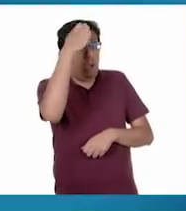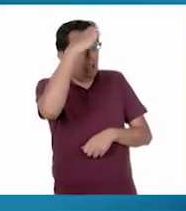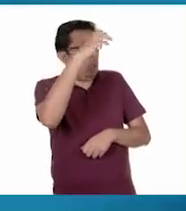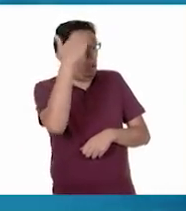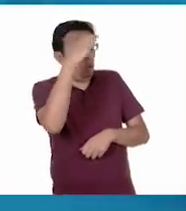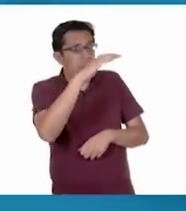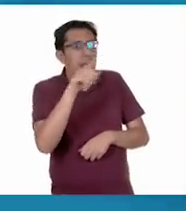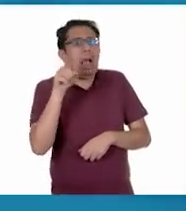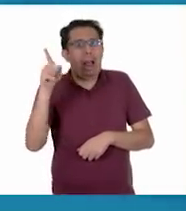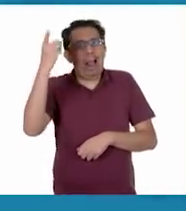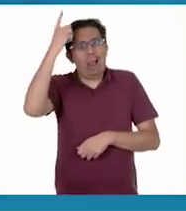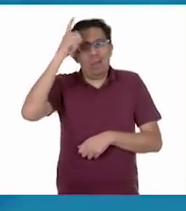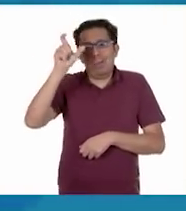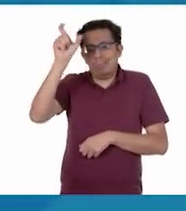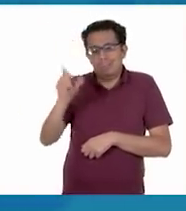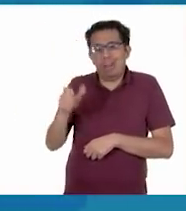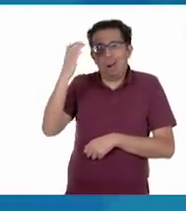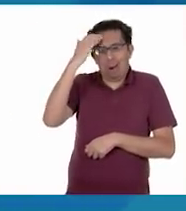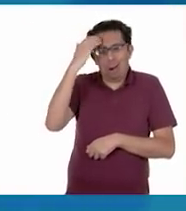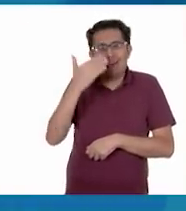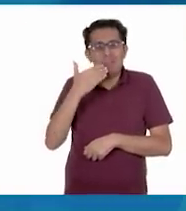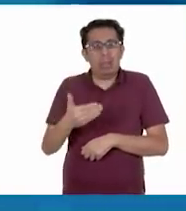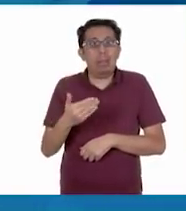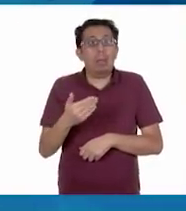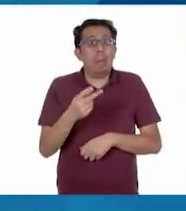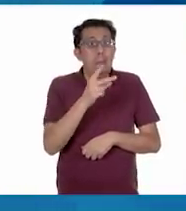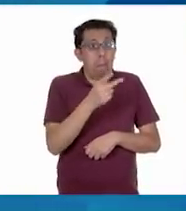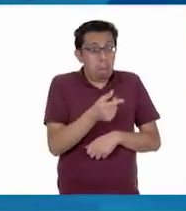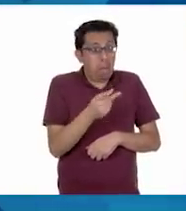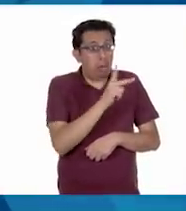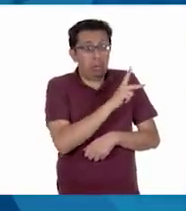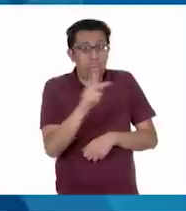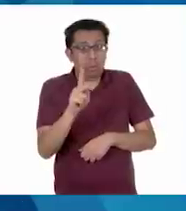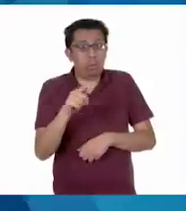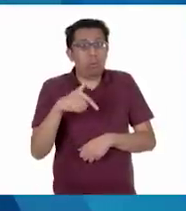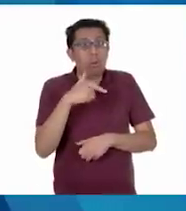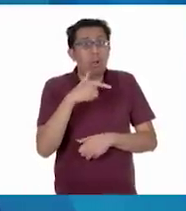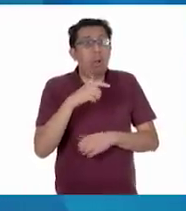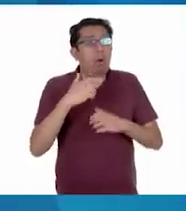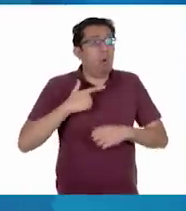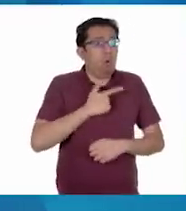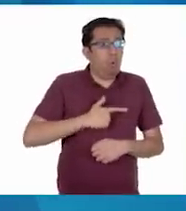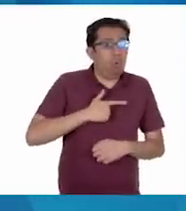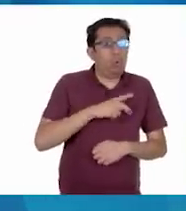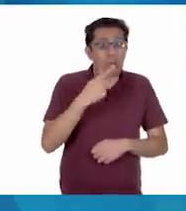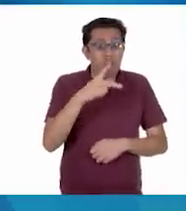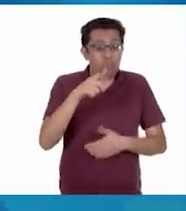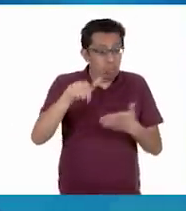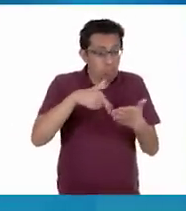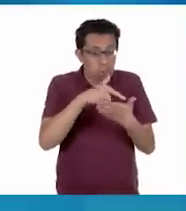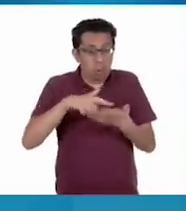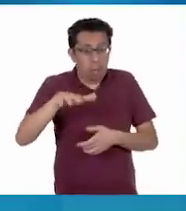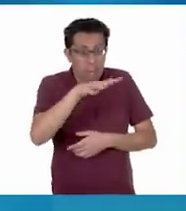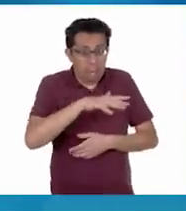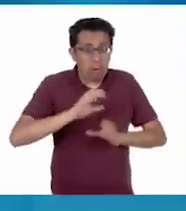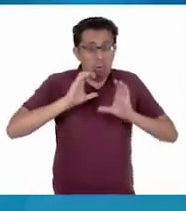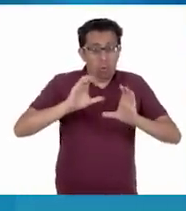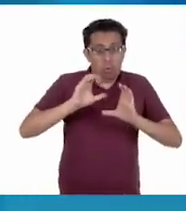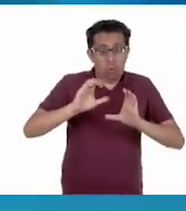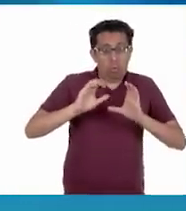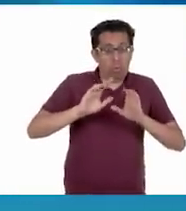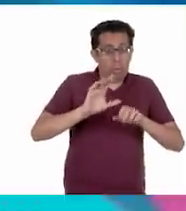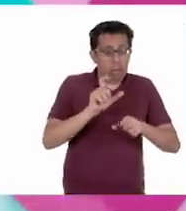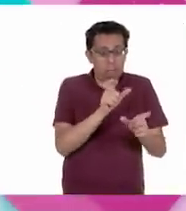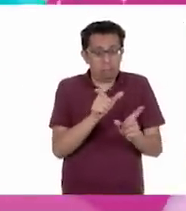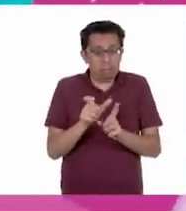nadie. Todos los perros son territoriales, por eso cuida acercarte con precaución para que no crean que estás invadiendo su